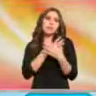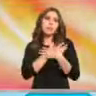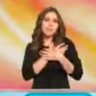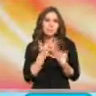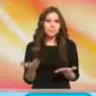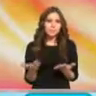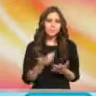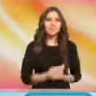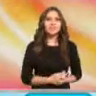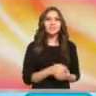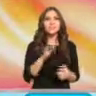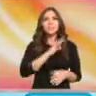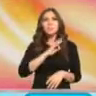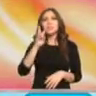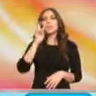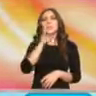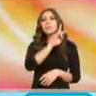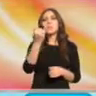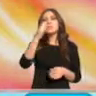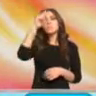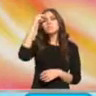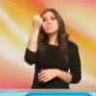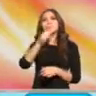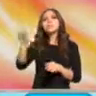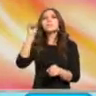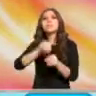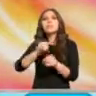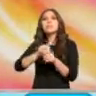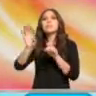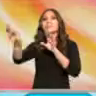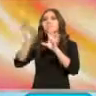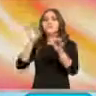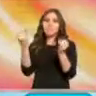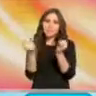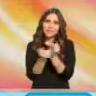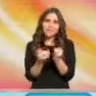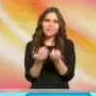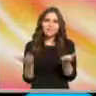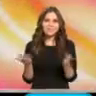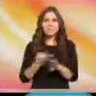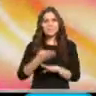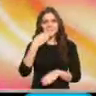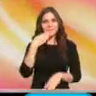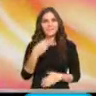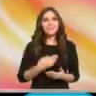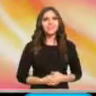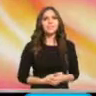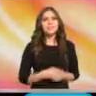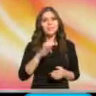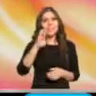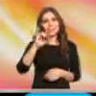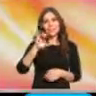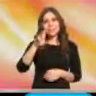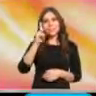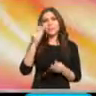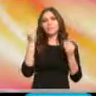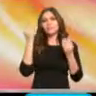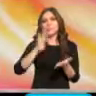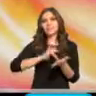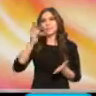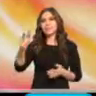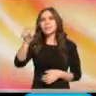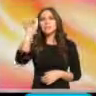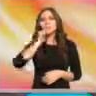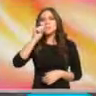Juan. Y de encontrar talentos ocultos atrás. Claro, también. Muy bien. Eric, muchísimas gracias. Como siempre, nos